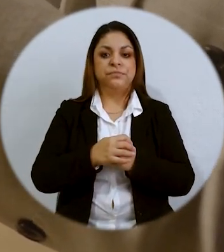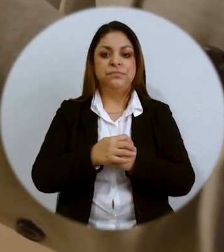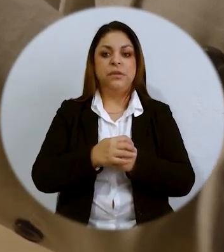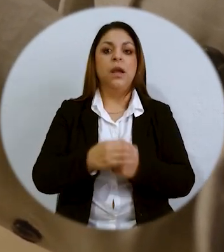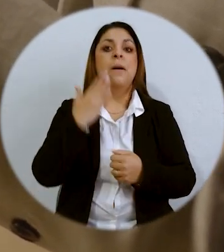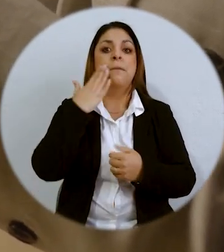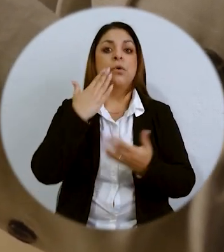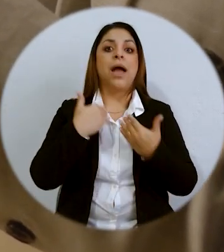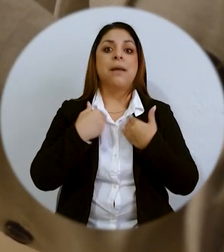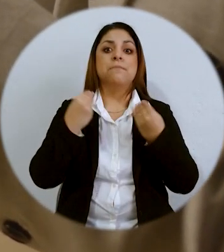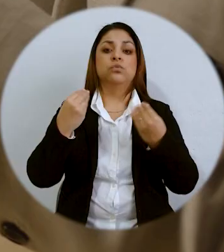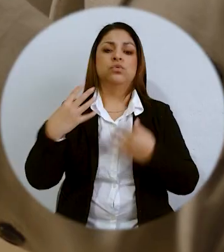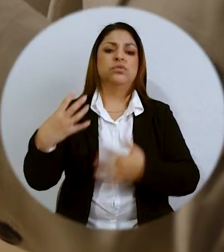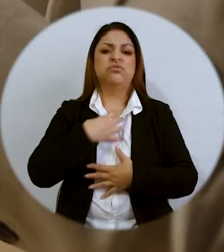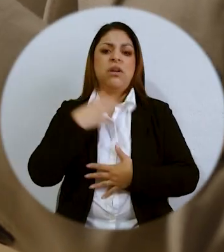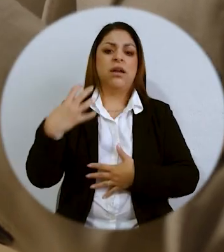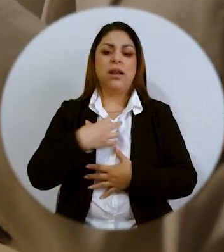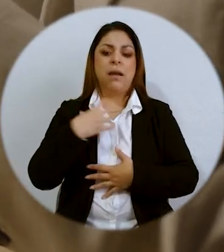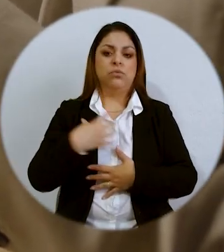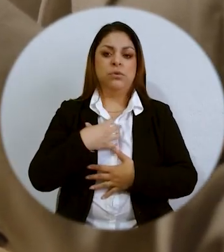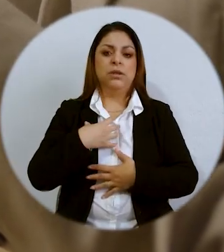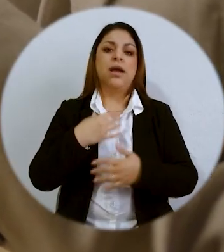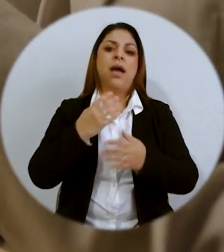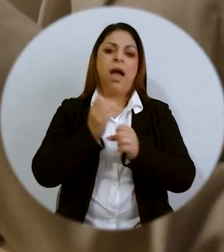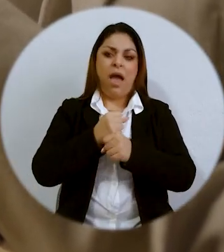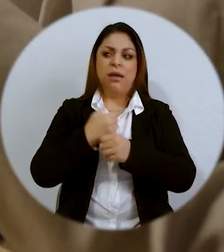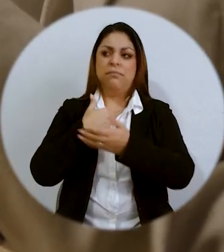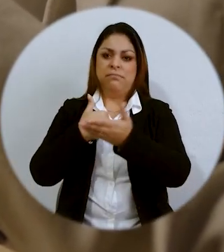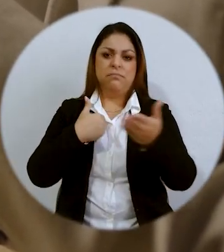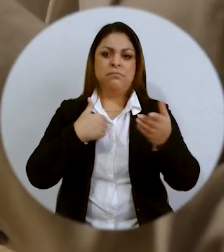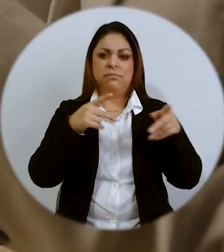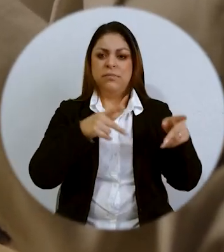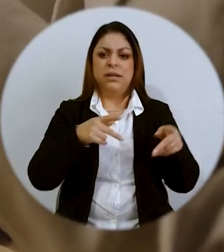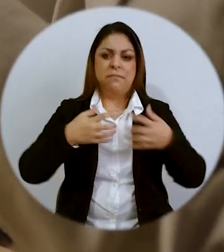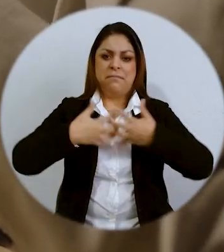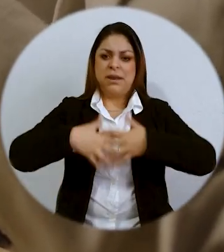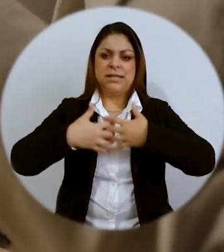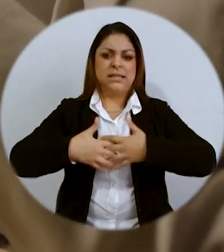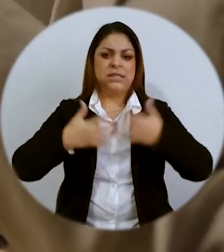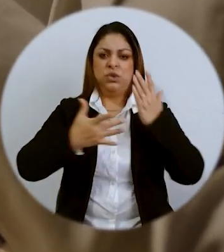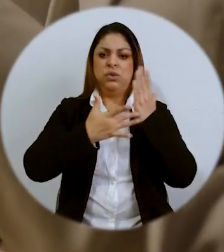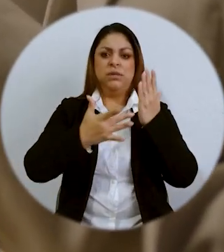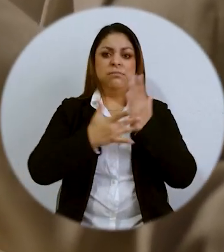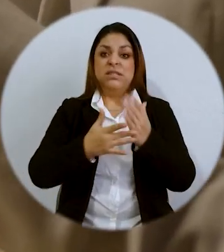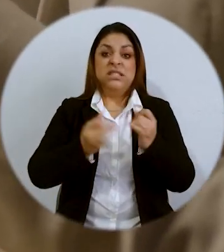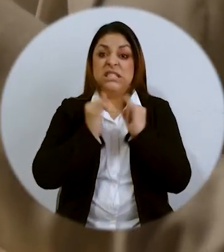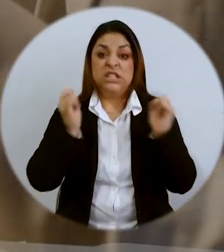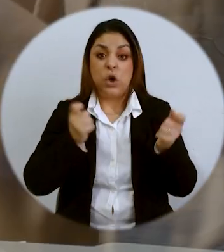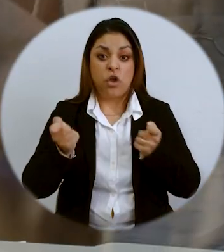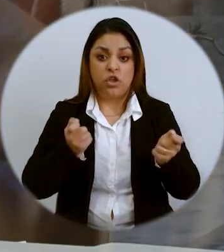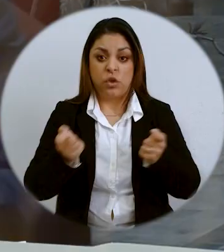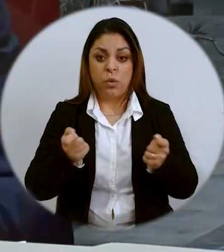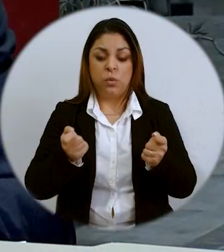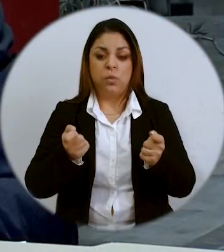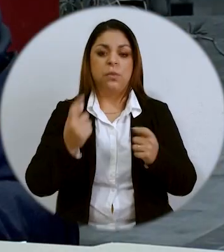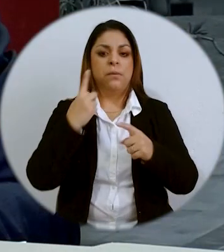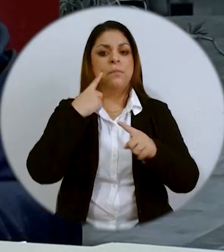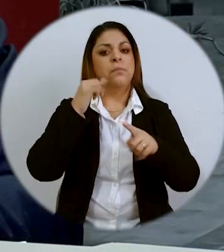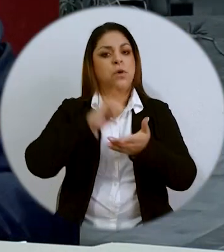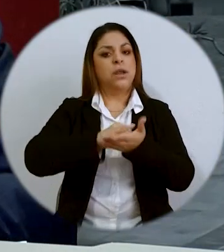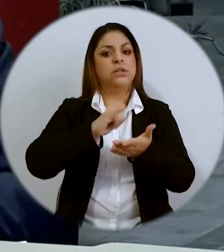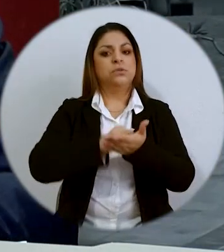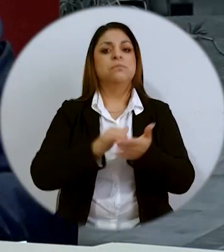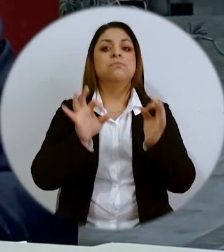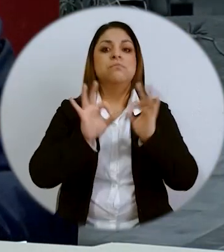artificial frente al reclamo que hacen las grandes tecnológicas sin ningún control, ¿verdad? Entonces,